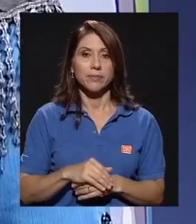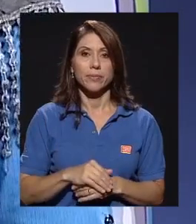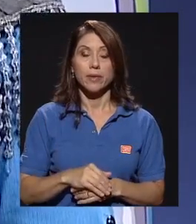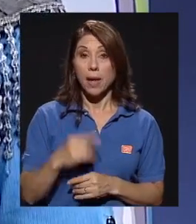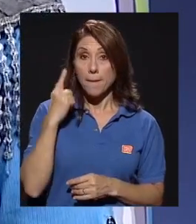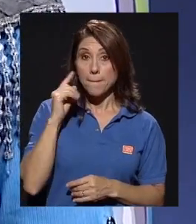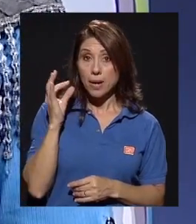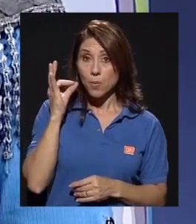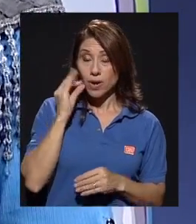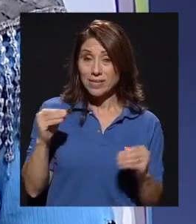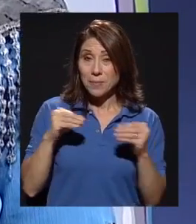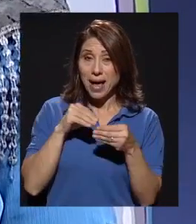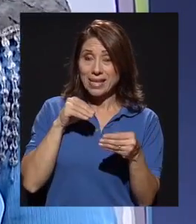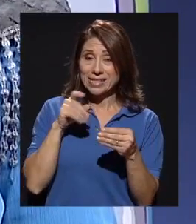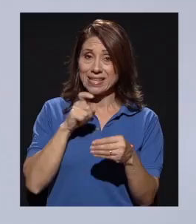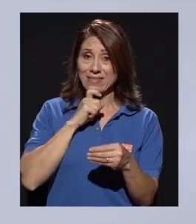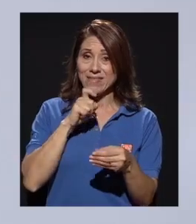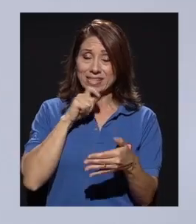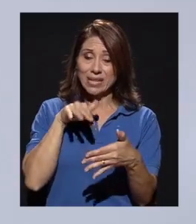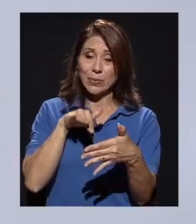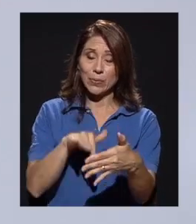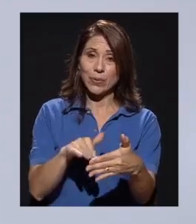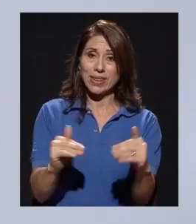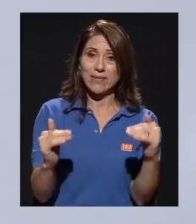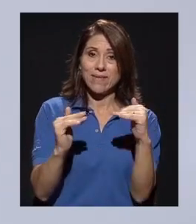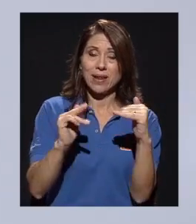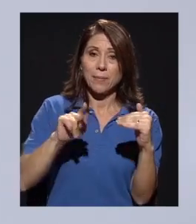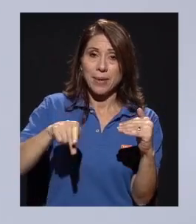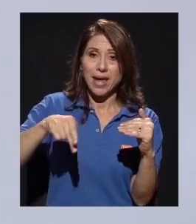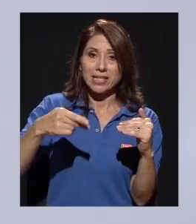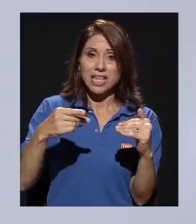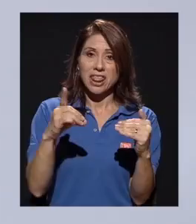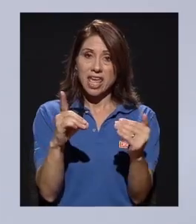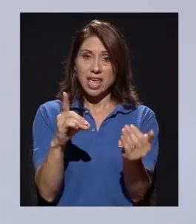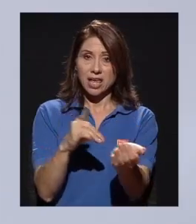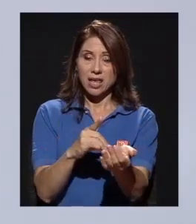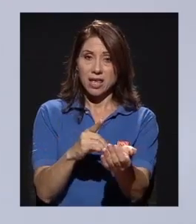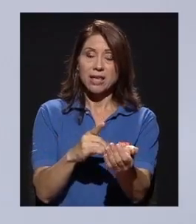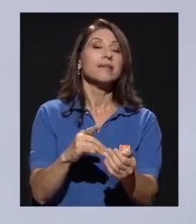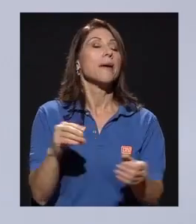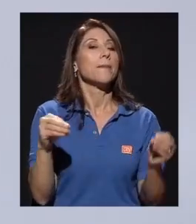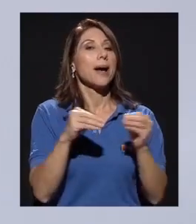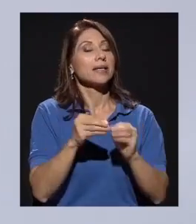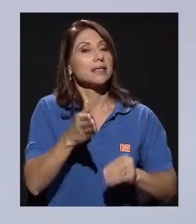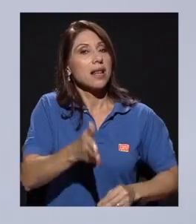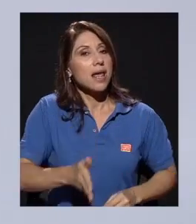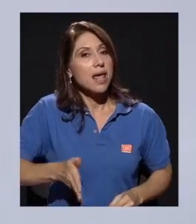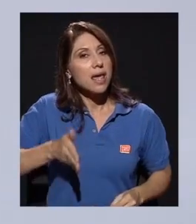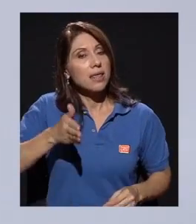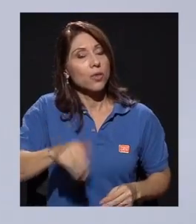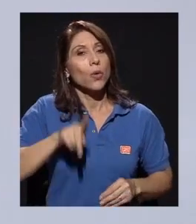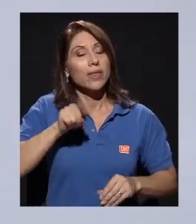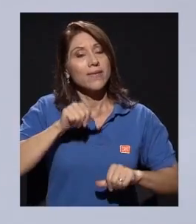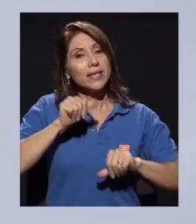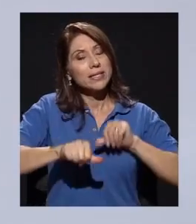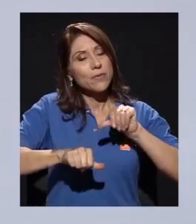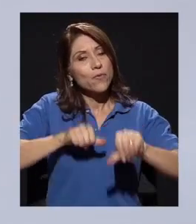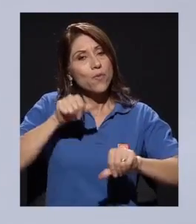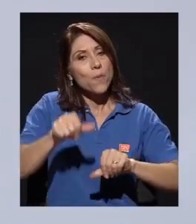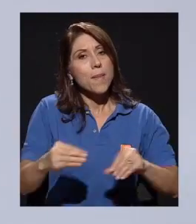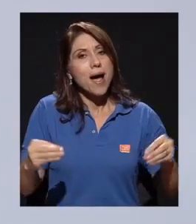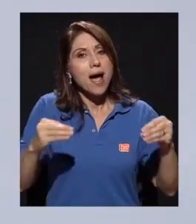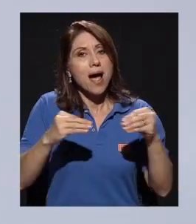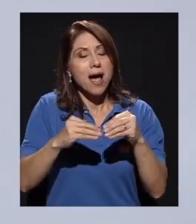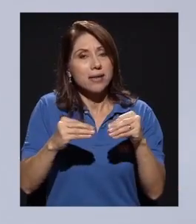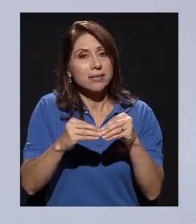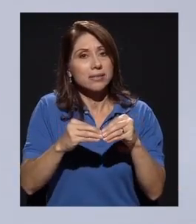mujeres obtener un doctorado es más lento hay que hacer más hay un tema de hijos